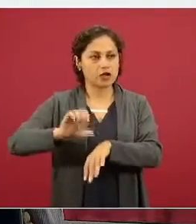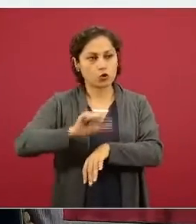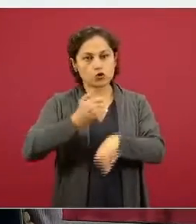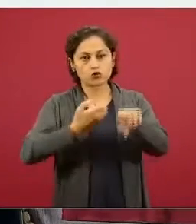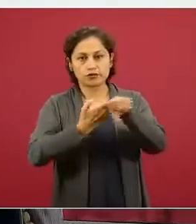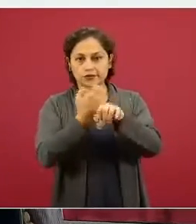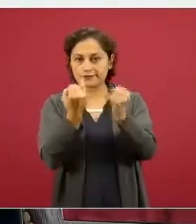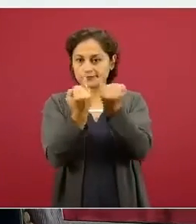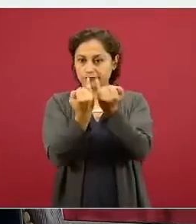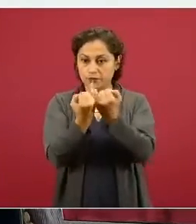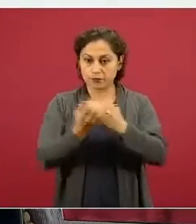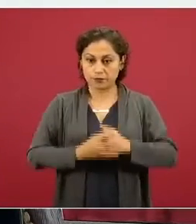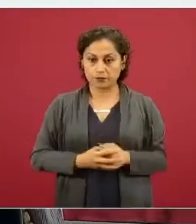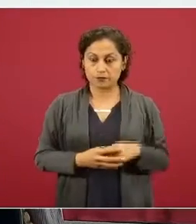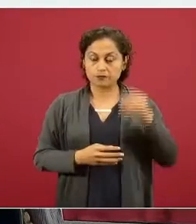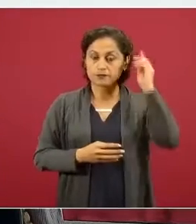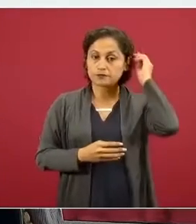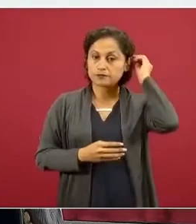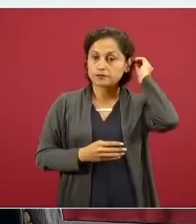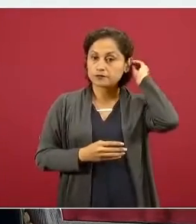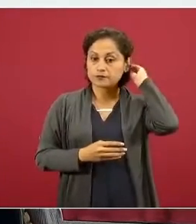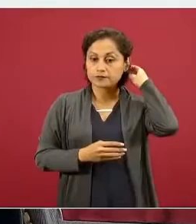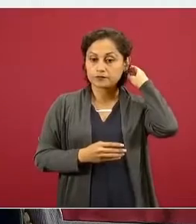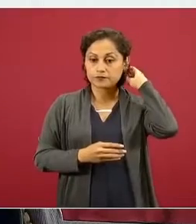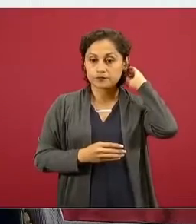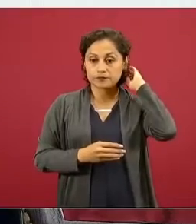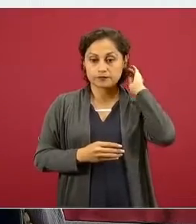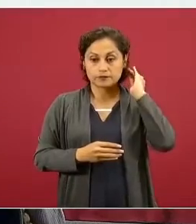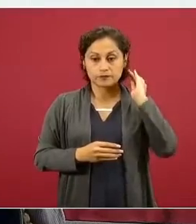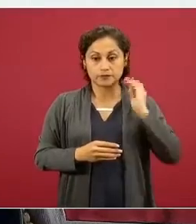entidades federativas. La siguiente, por favor.